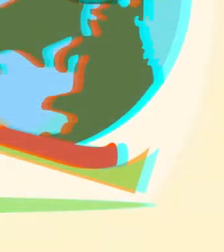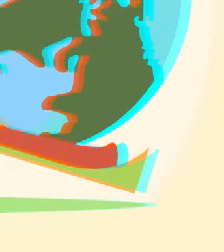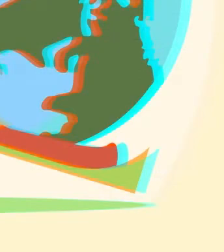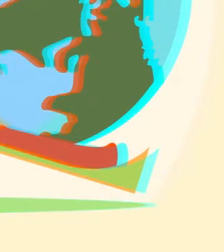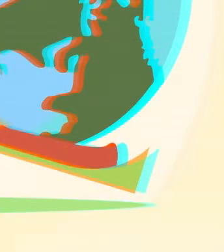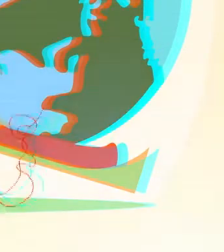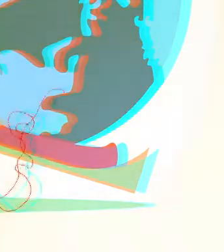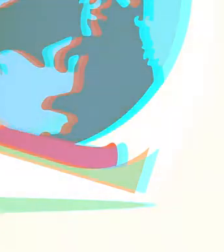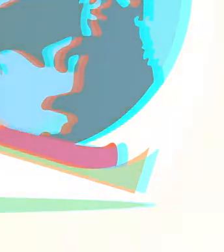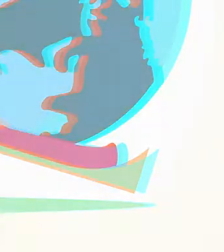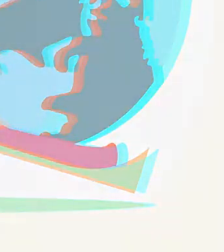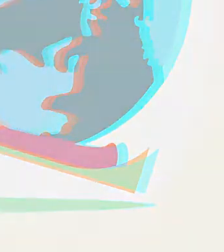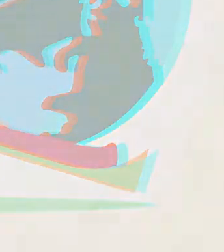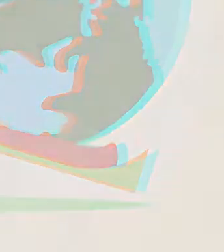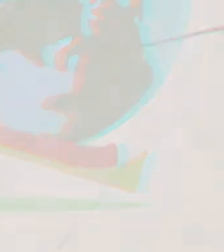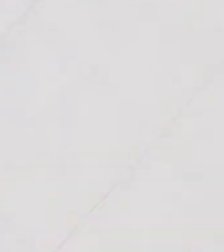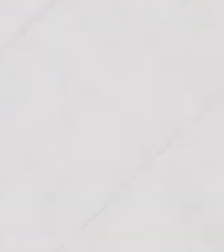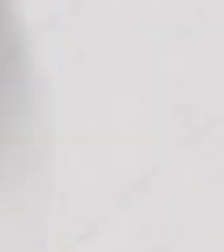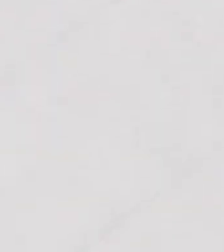ah